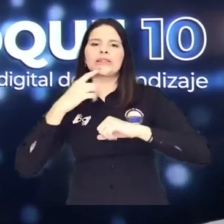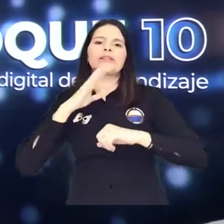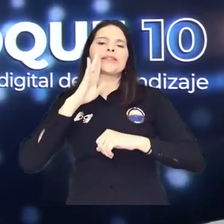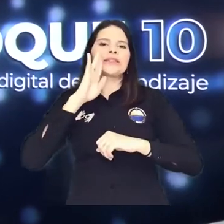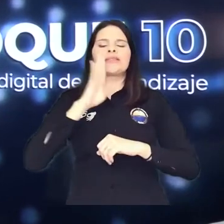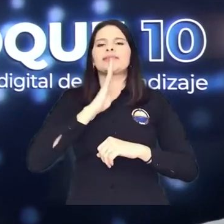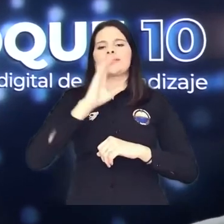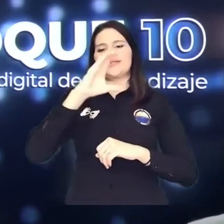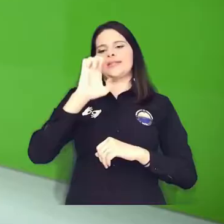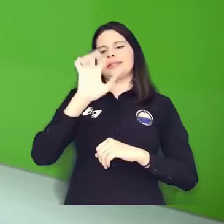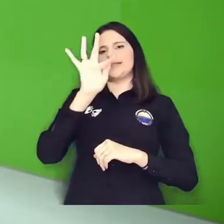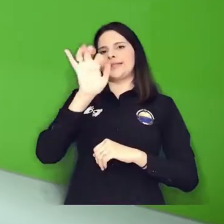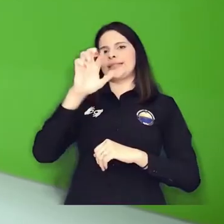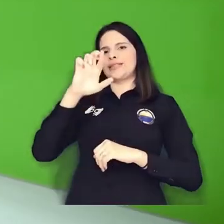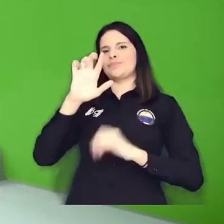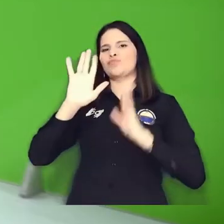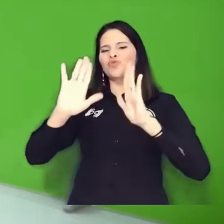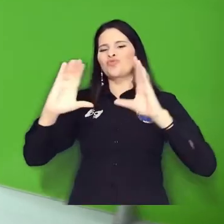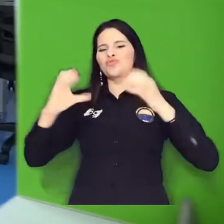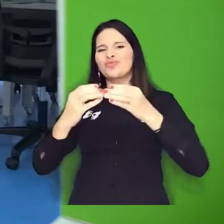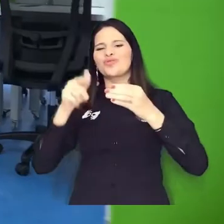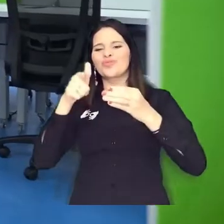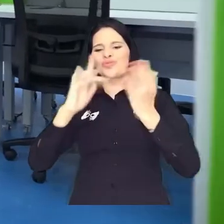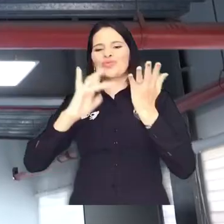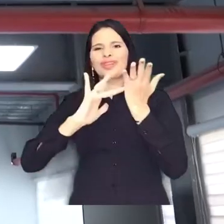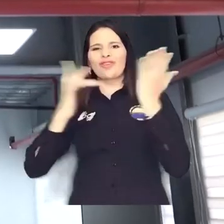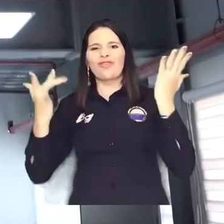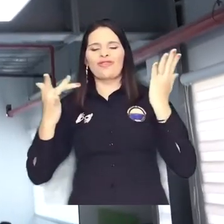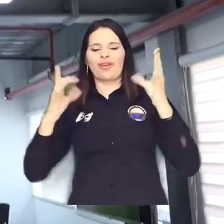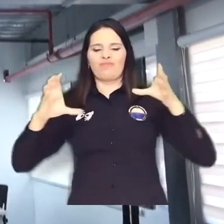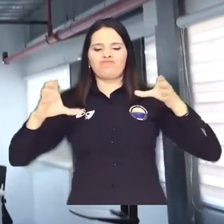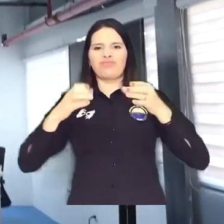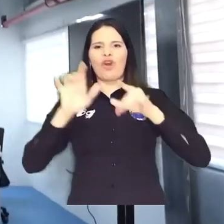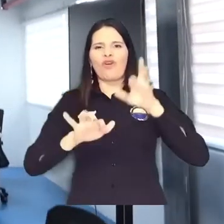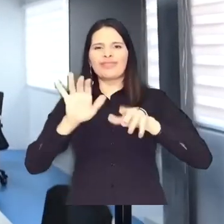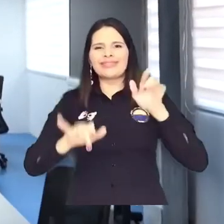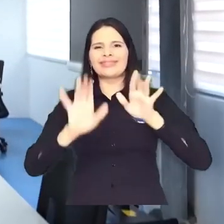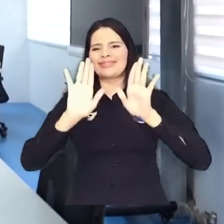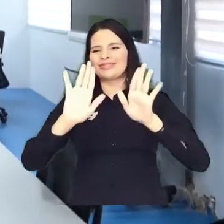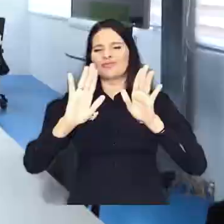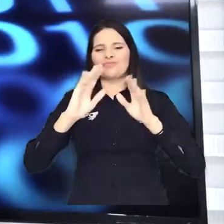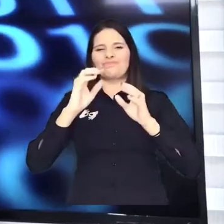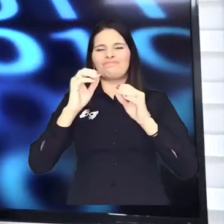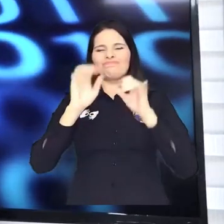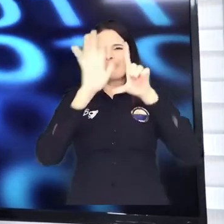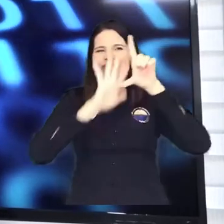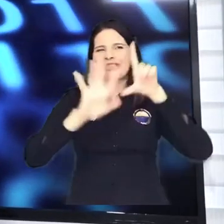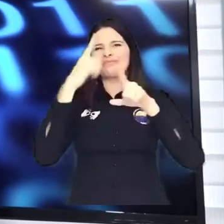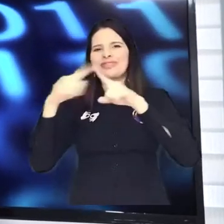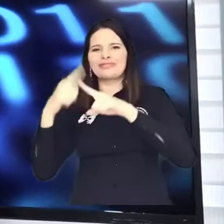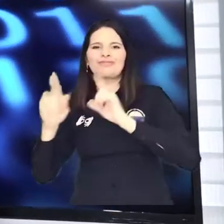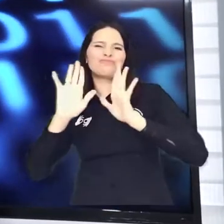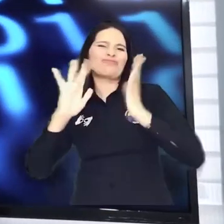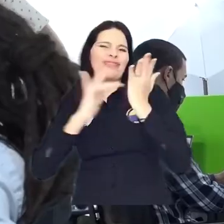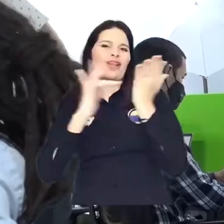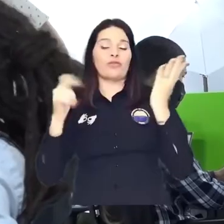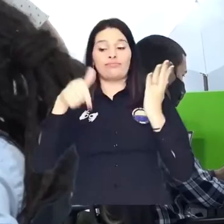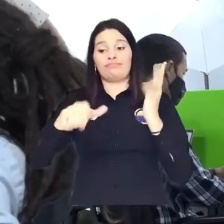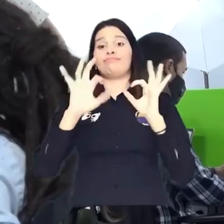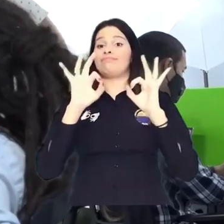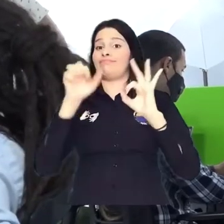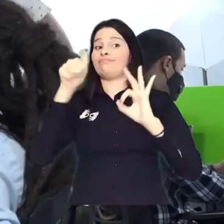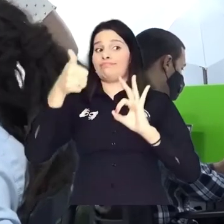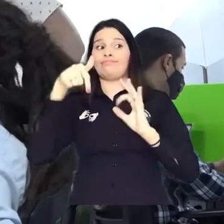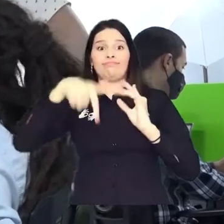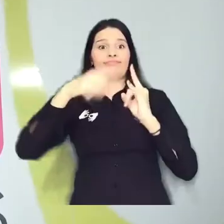hacia la tecnología tenga un espacio más agradable es un avance bastante grande para para la universidad como tal en este en este aspecto